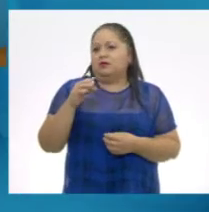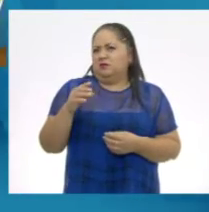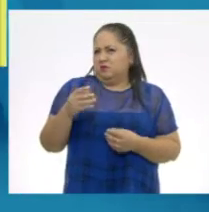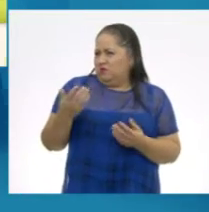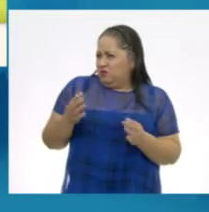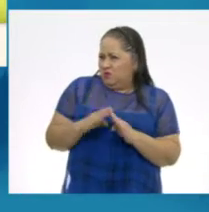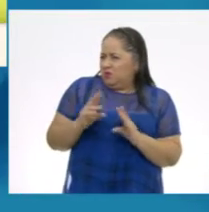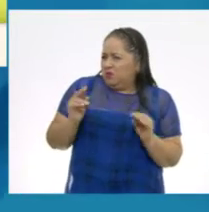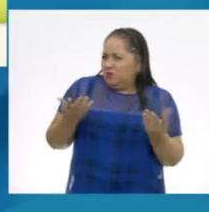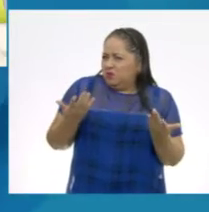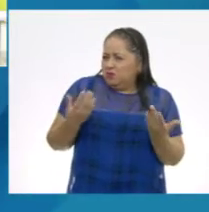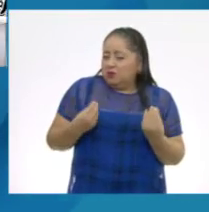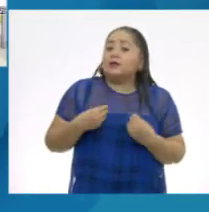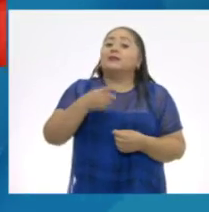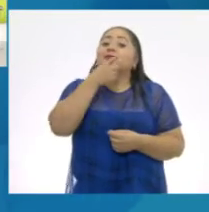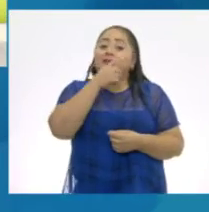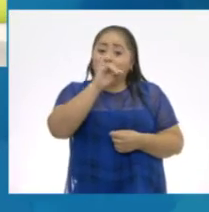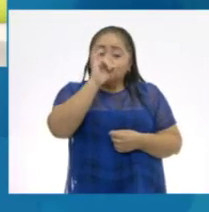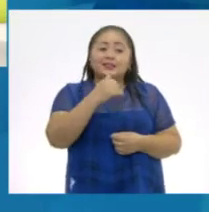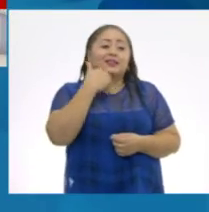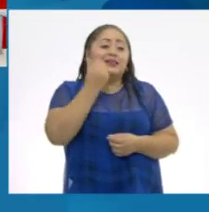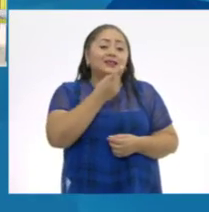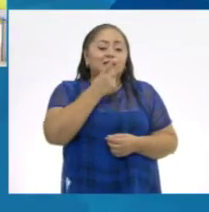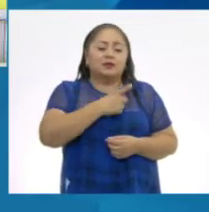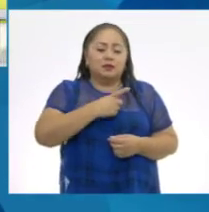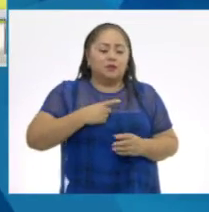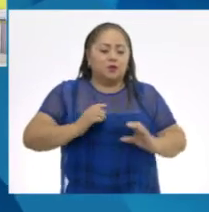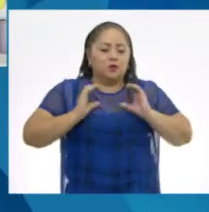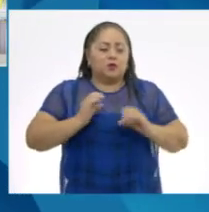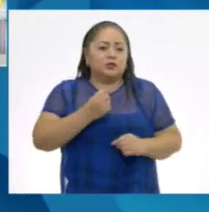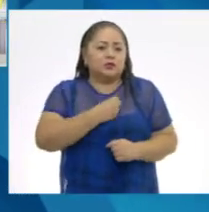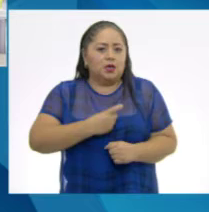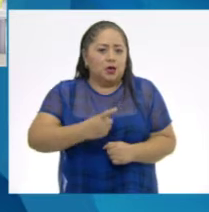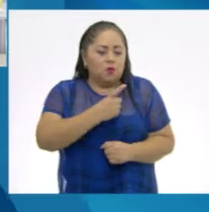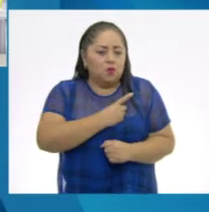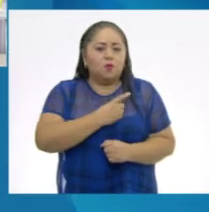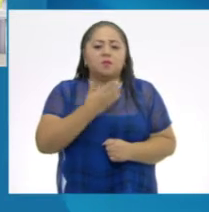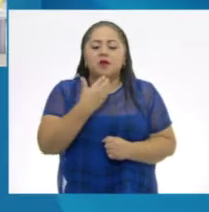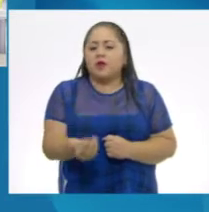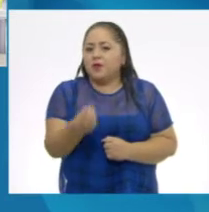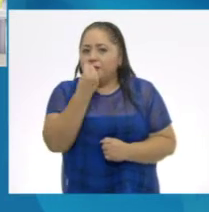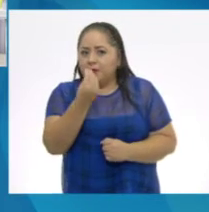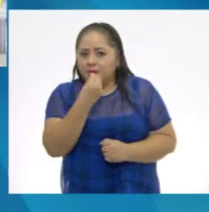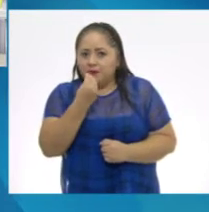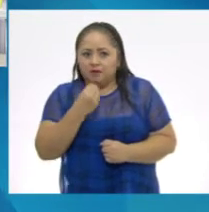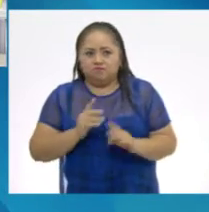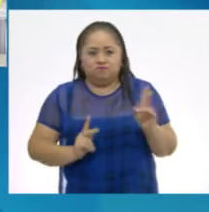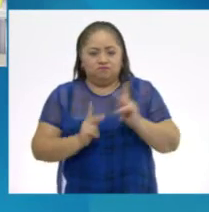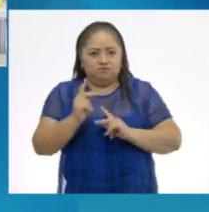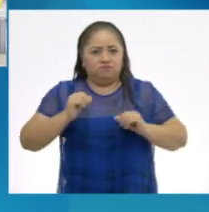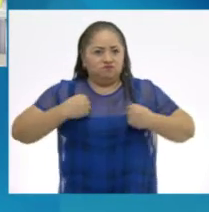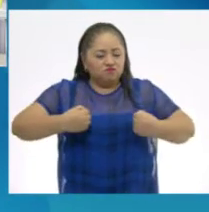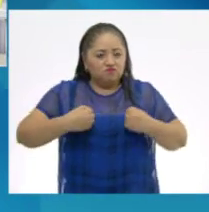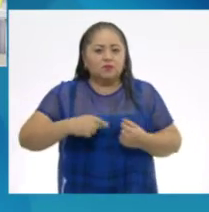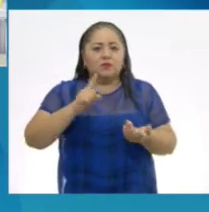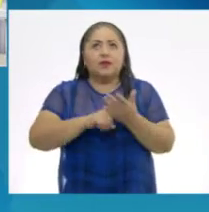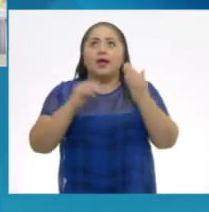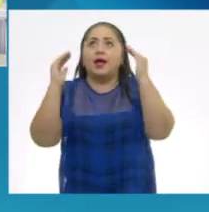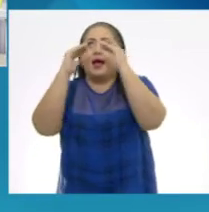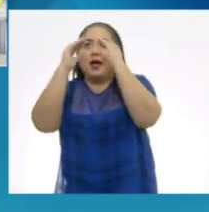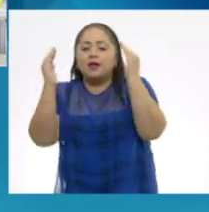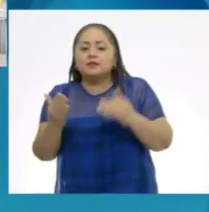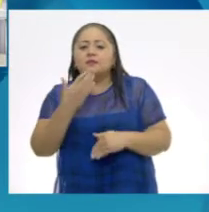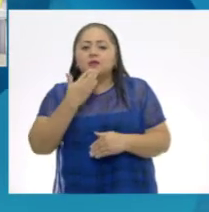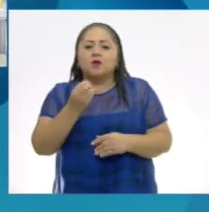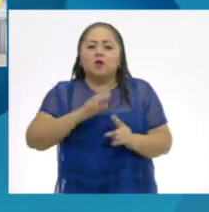¿Supervivencia? Sí, se refiere a que se proteja nuestra salud, tengamos alimentación nutritiva, contemos con una casa o un